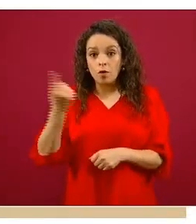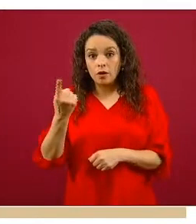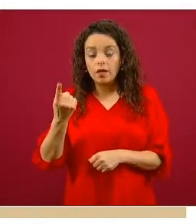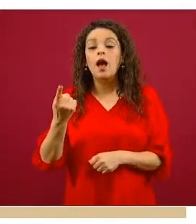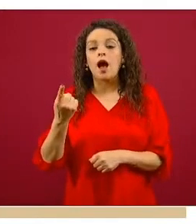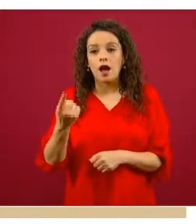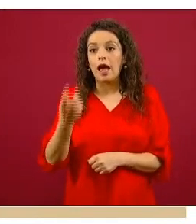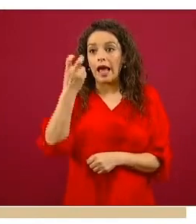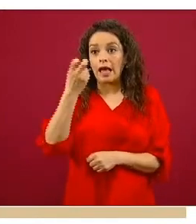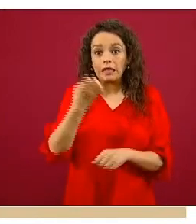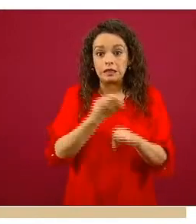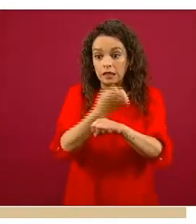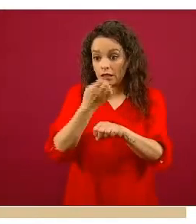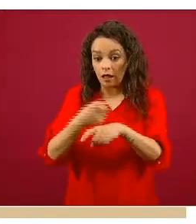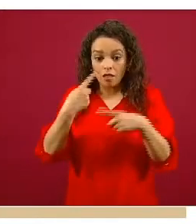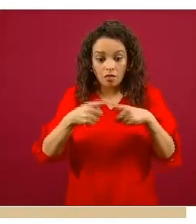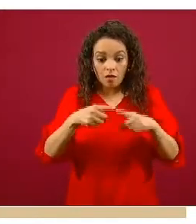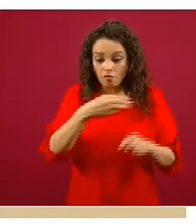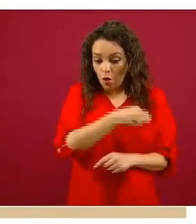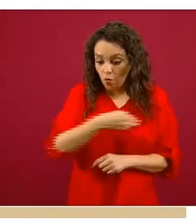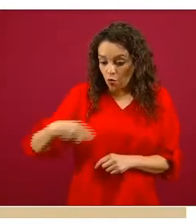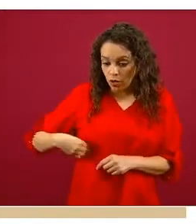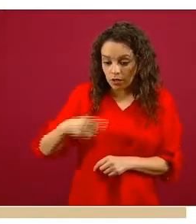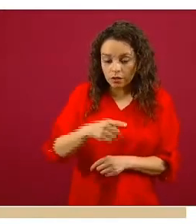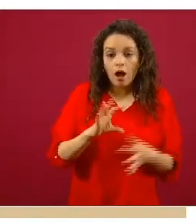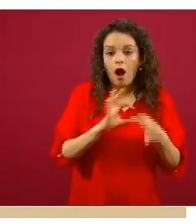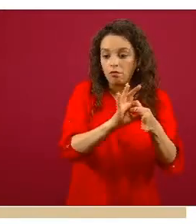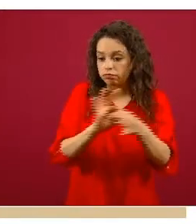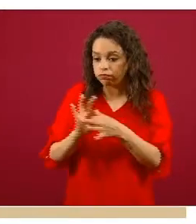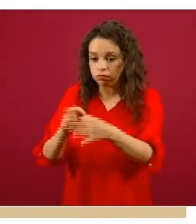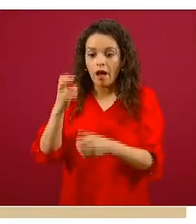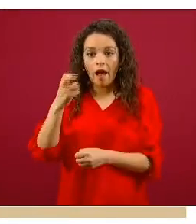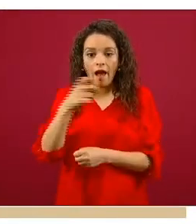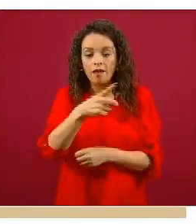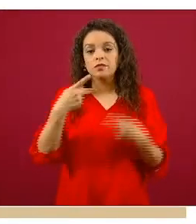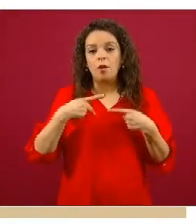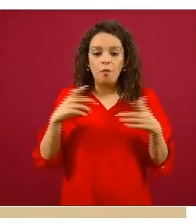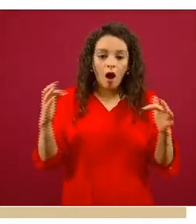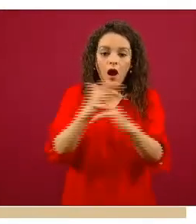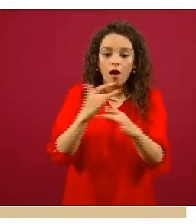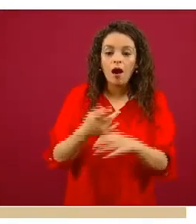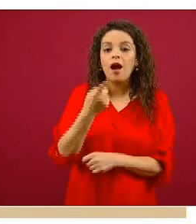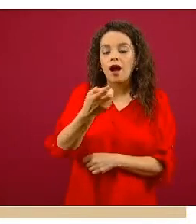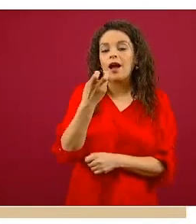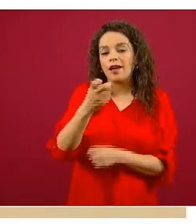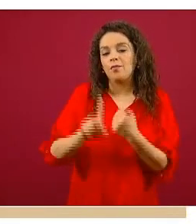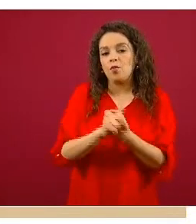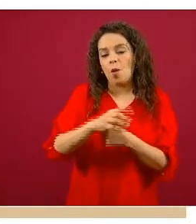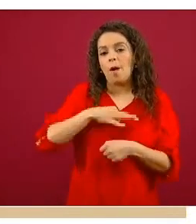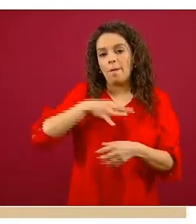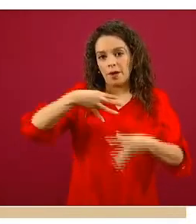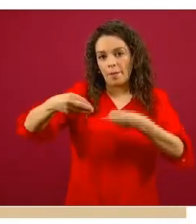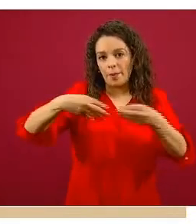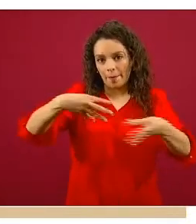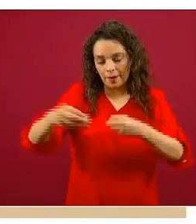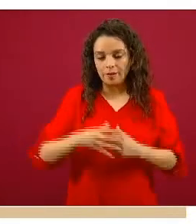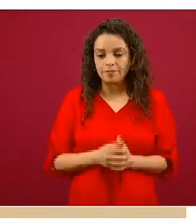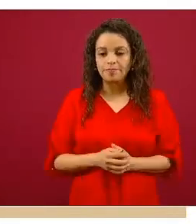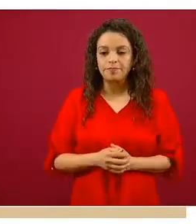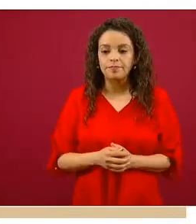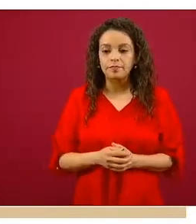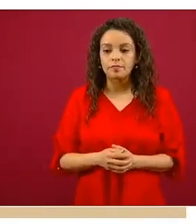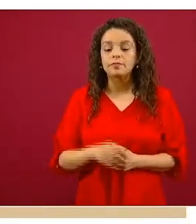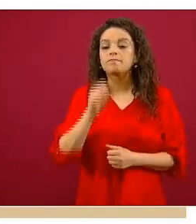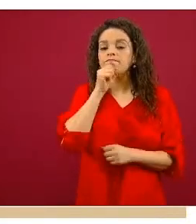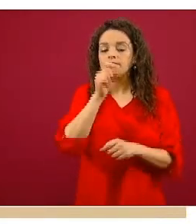al interior del estado y en sus diferentes municipios. Ahorita lo vamos a ver en las siguientes gráficas. Igualmente, la curva de